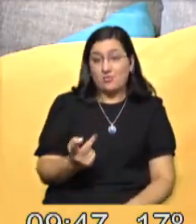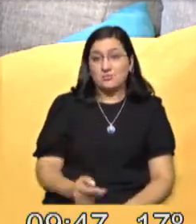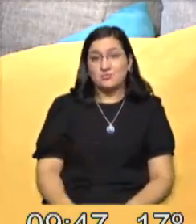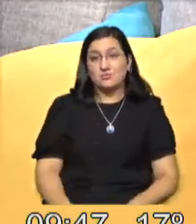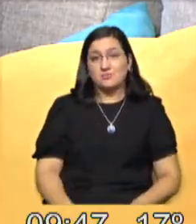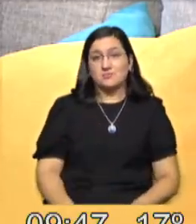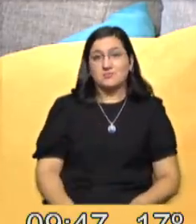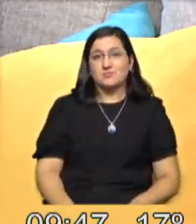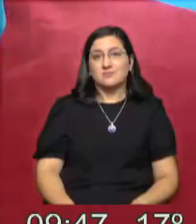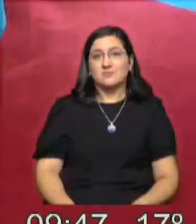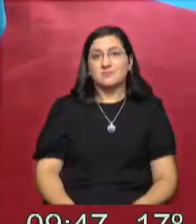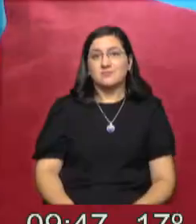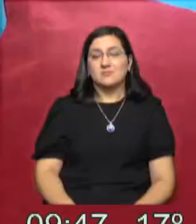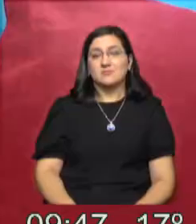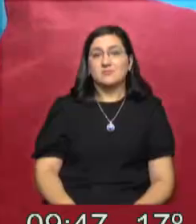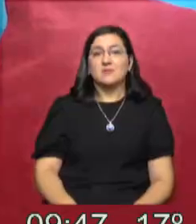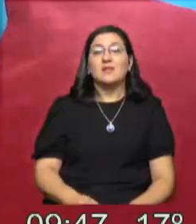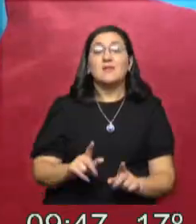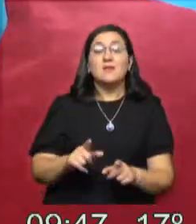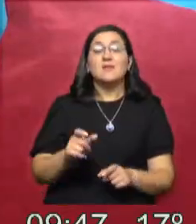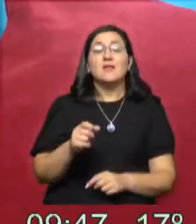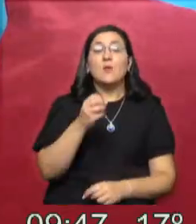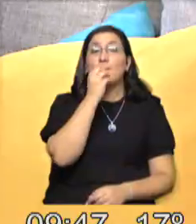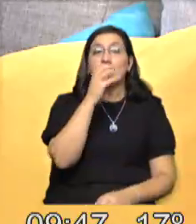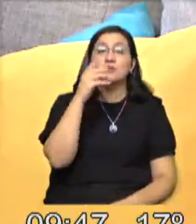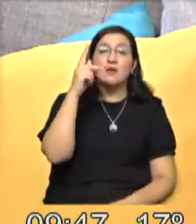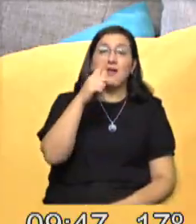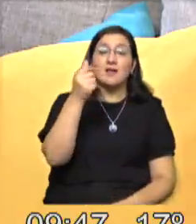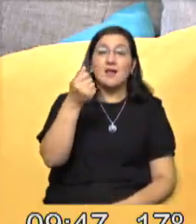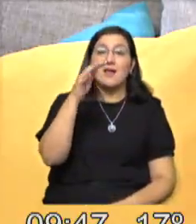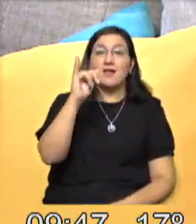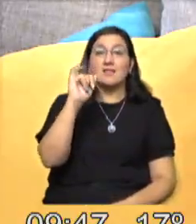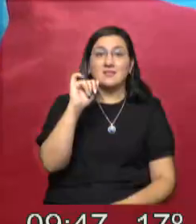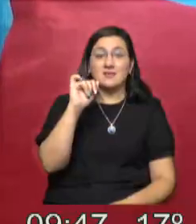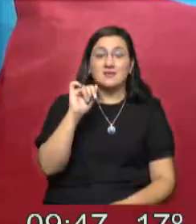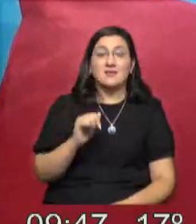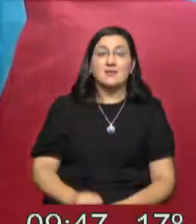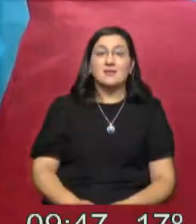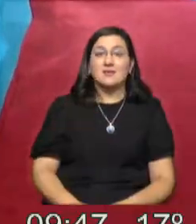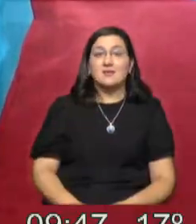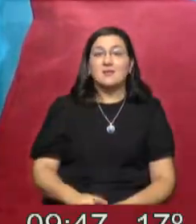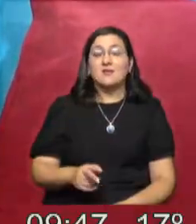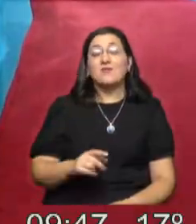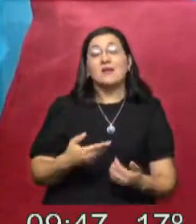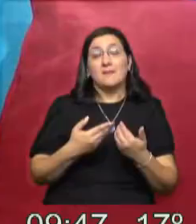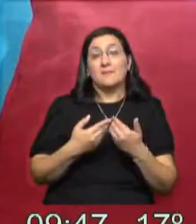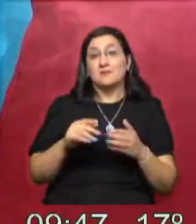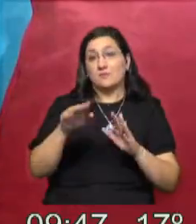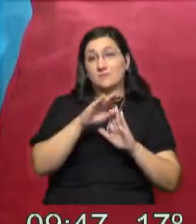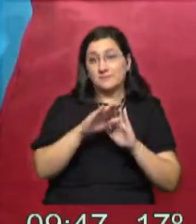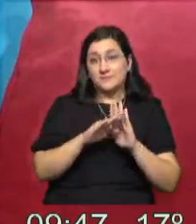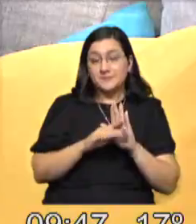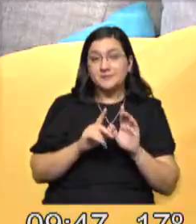Claro. Y hacemos todo, estamos en todo. Ya que me lo linkeaste, mandale un beso a Katy. A Katy. De las Kenoninas, que fue también, encaranó este programa. Es verdad. Es otra de las